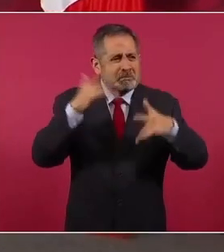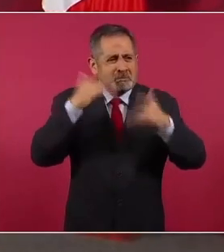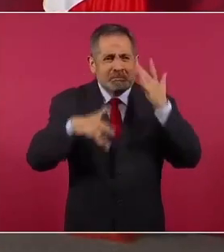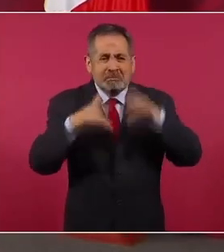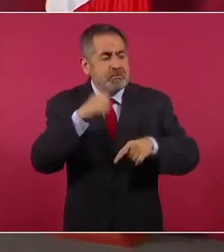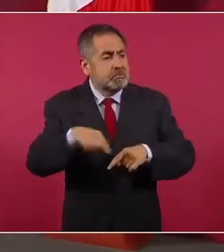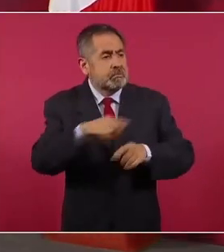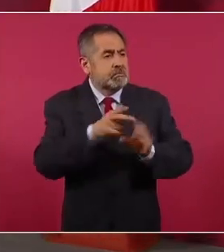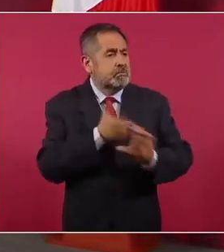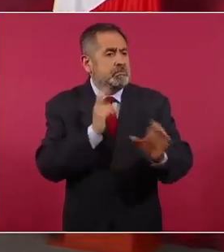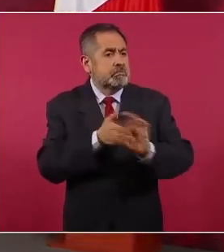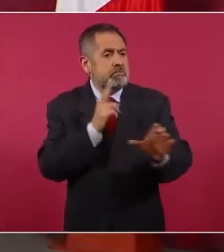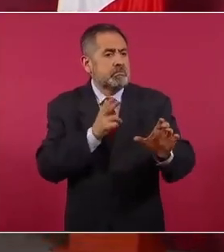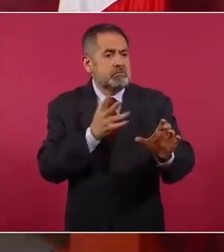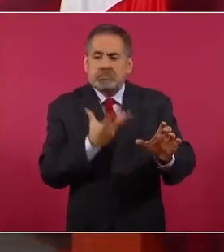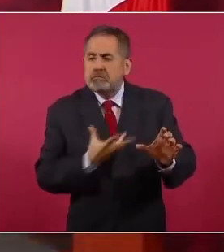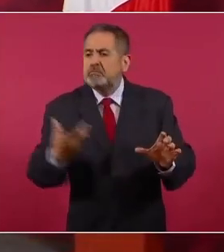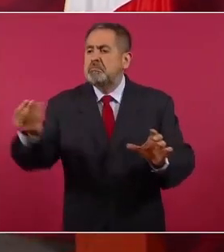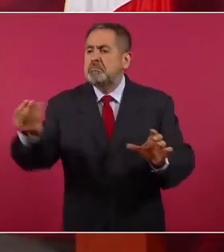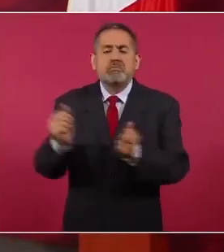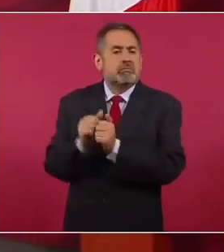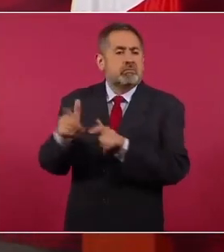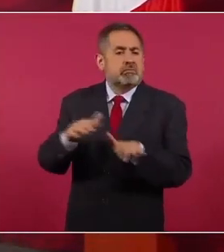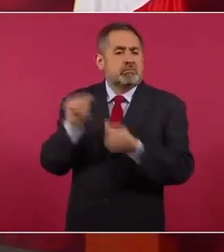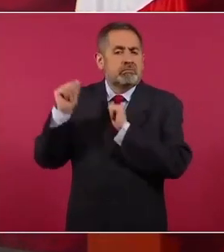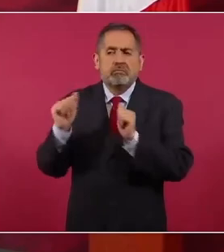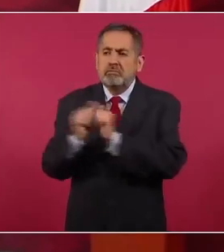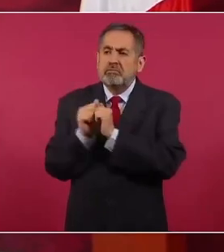que seguramente también se fueron.